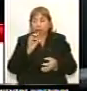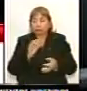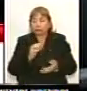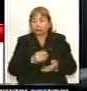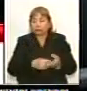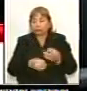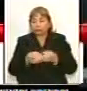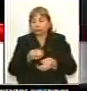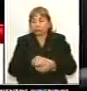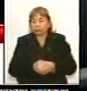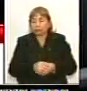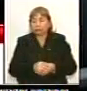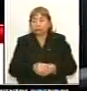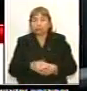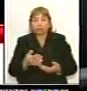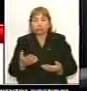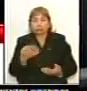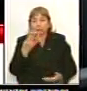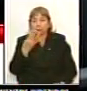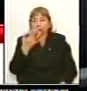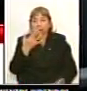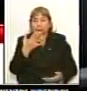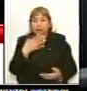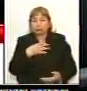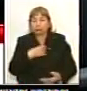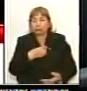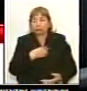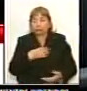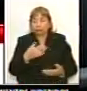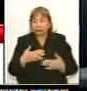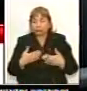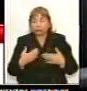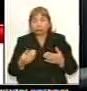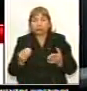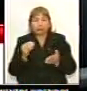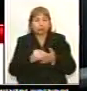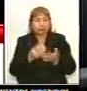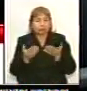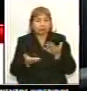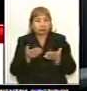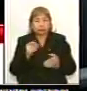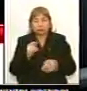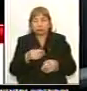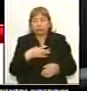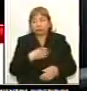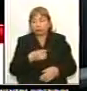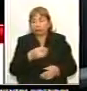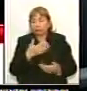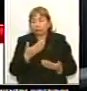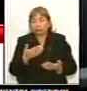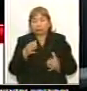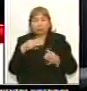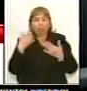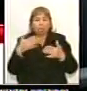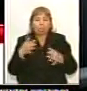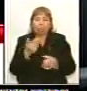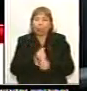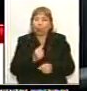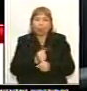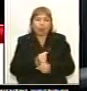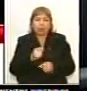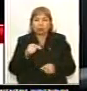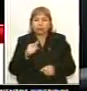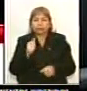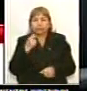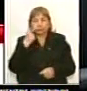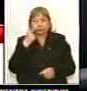intangibles. A la edad de 45 años se ha establecido porque aproximadamente a partir de esta edad el empleo es más escaso. En abril de este año el